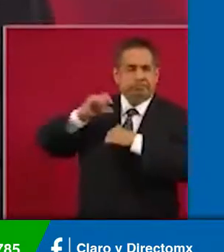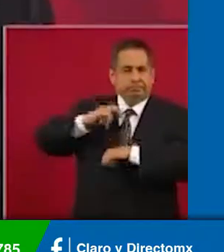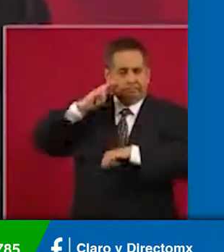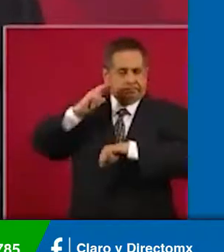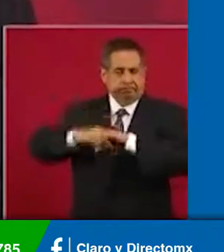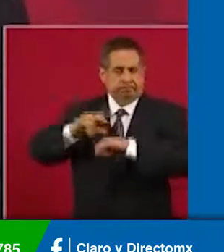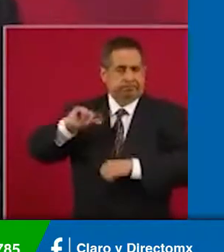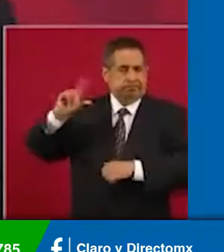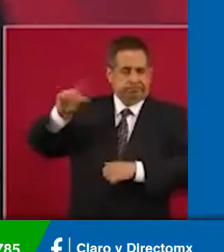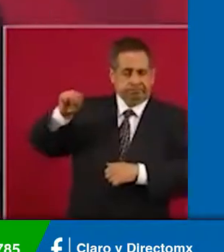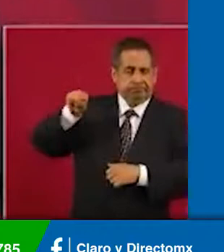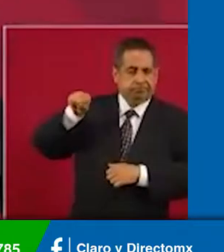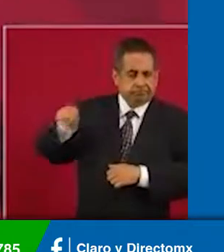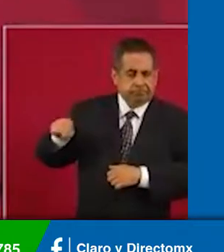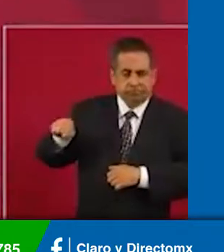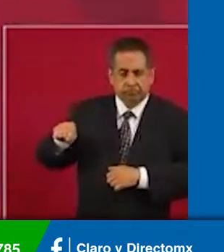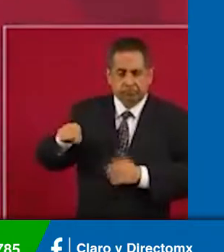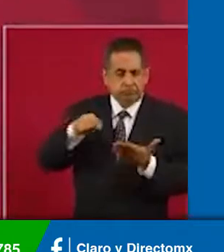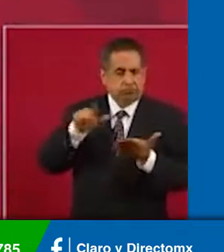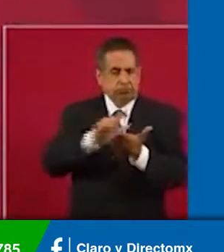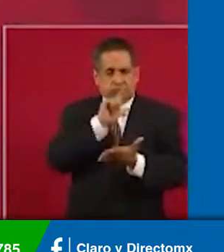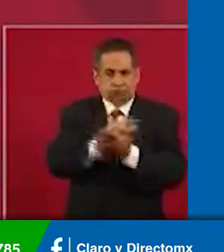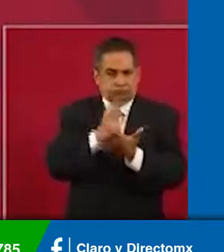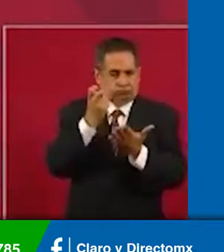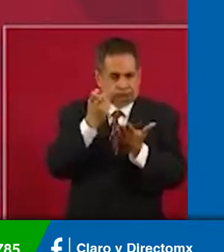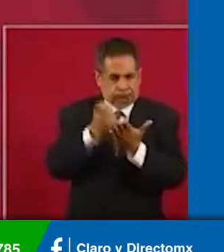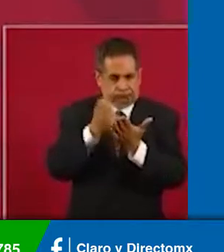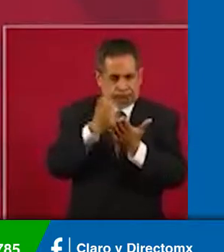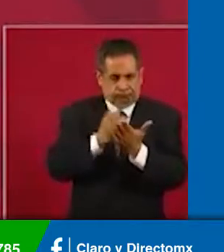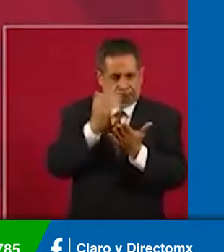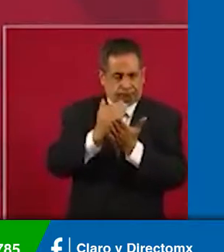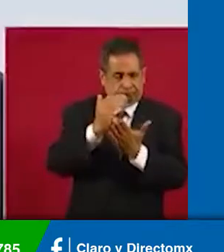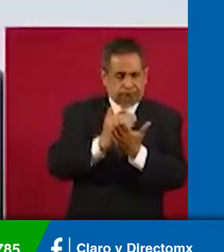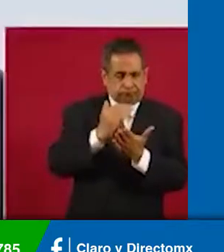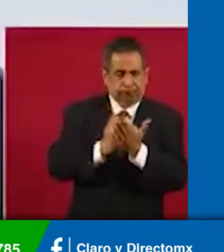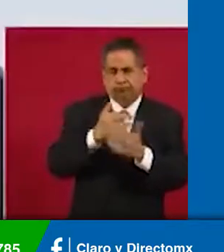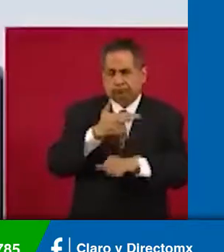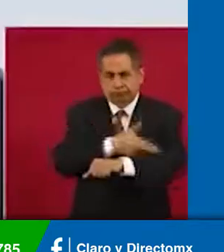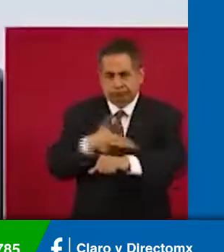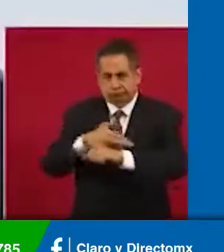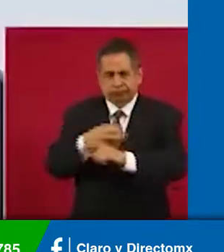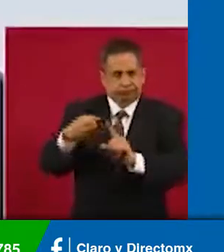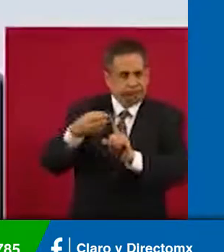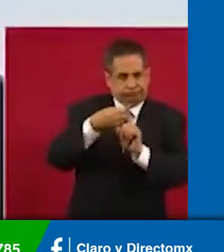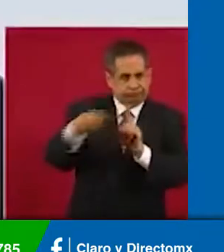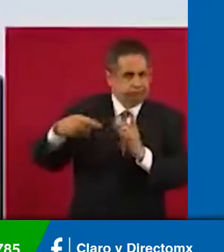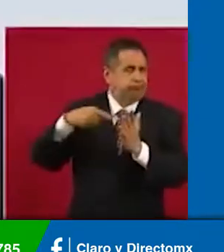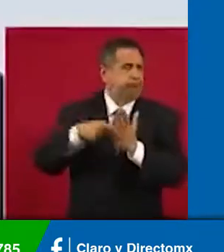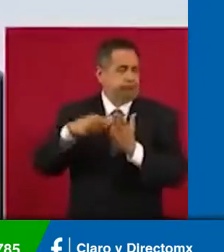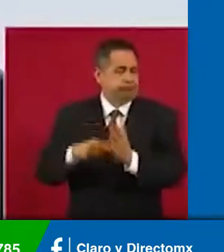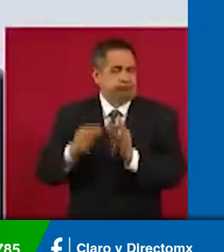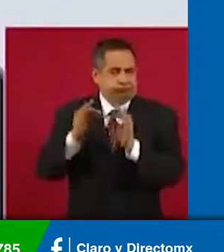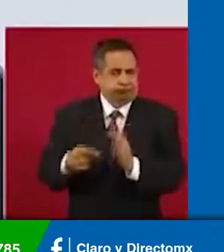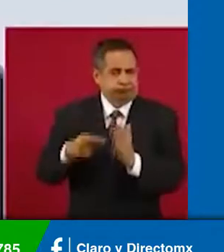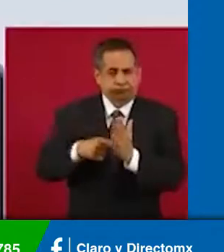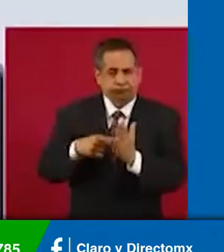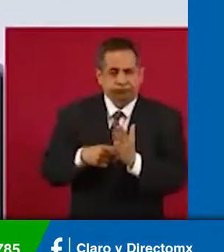con apego a las leyes y procedimientos aplicables